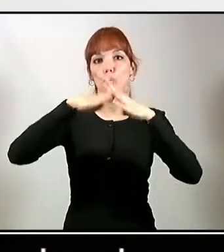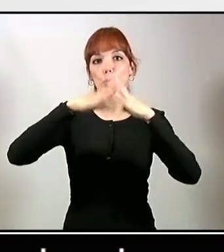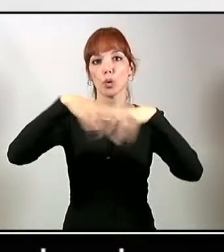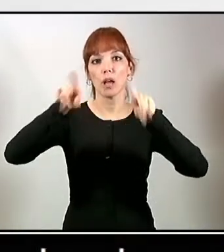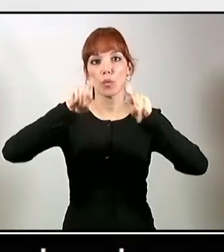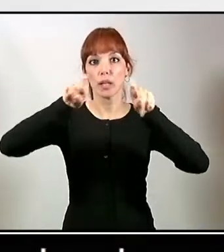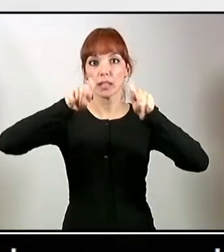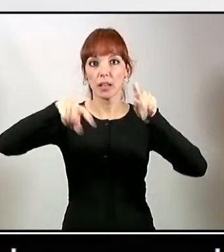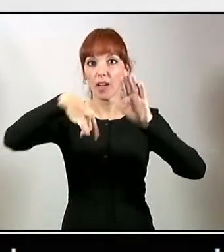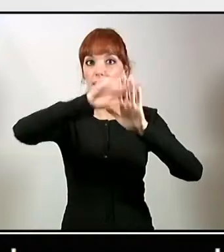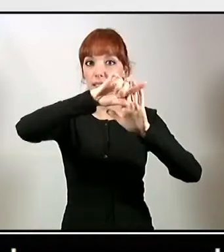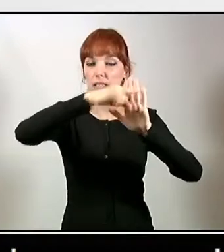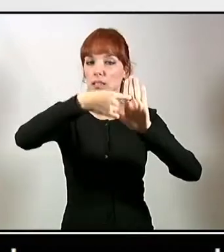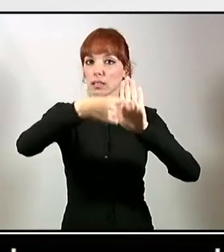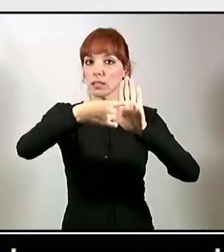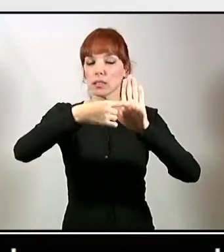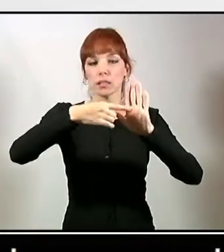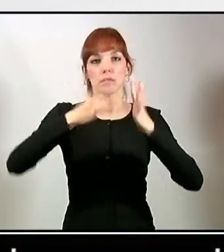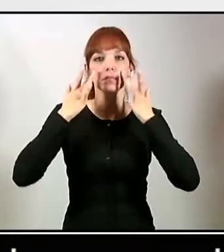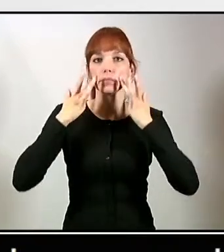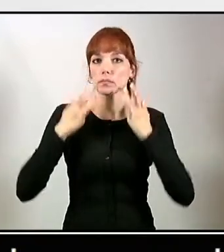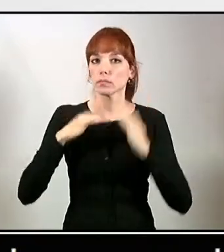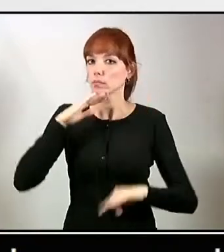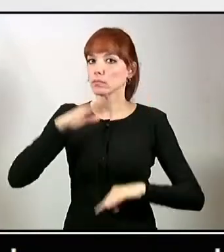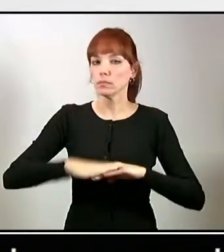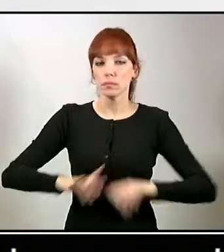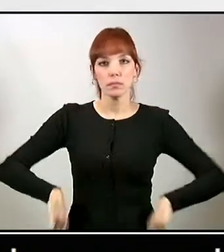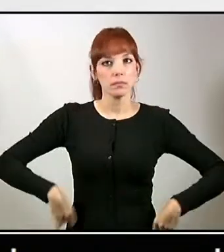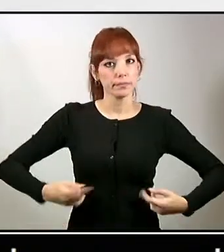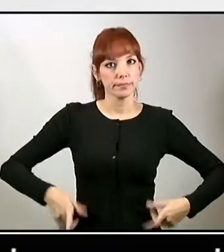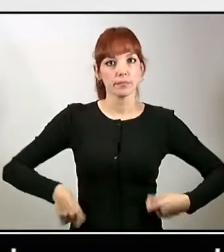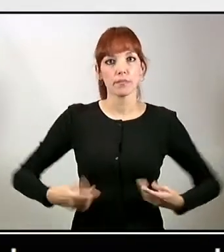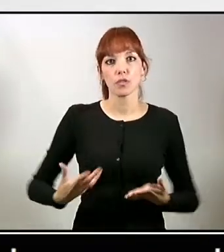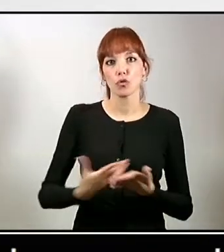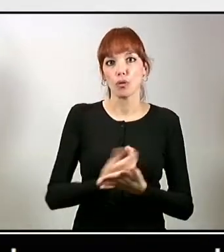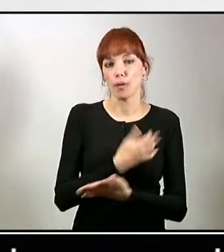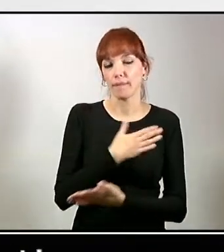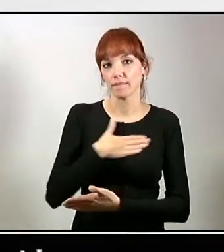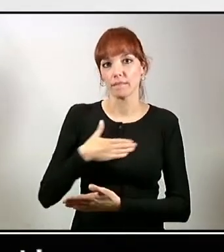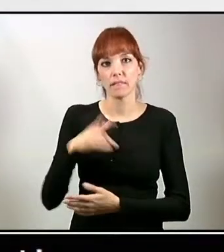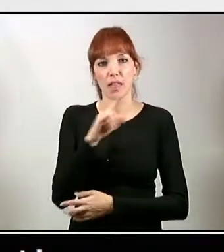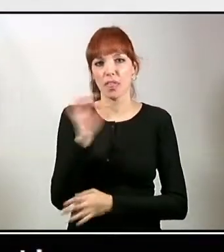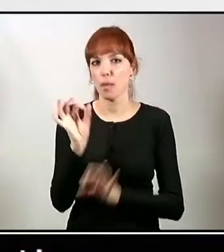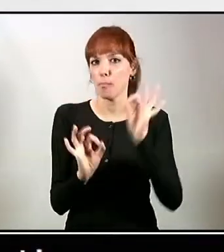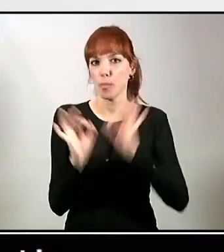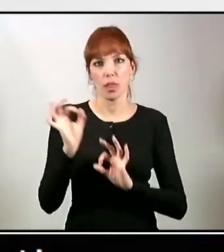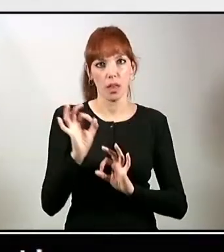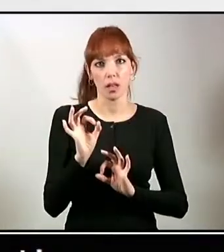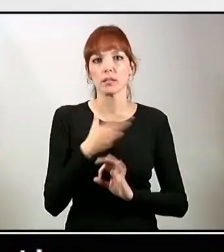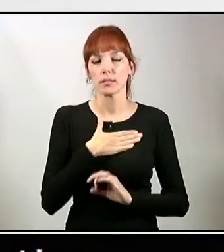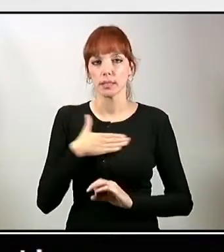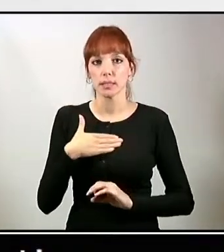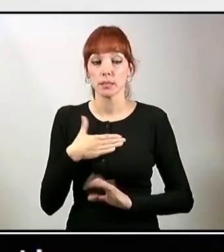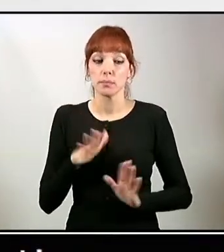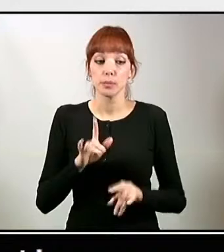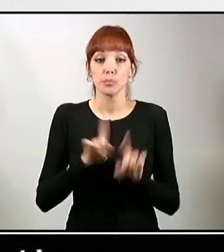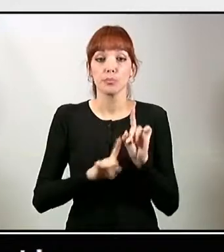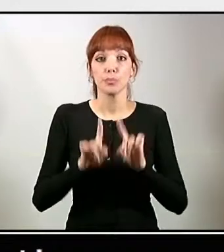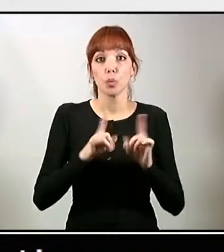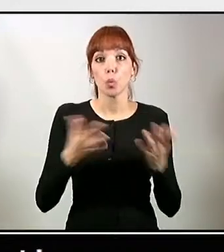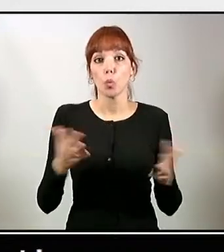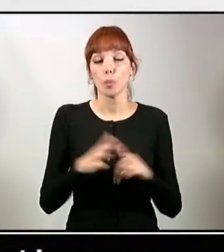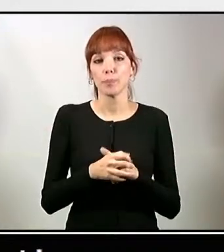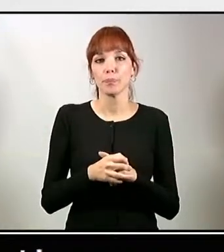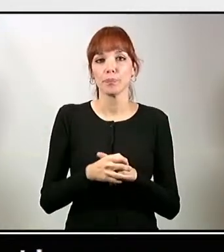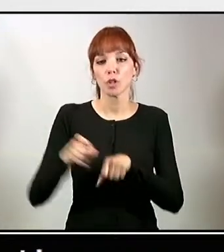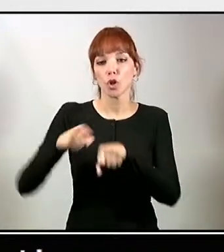educativas se pueda ejecutar o se tiene que ejecutar al 100%. El problema es que las condiciones de licitación